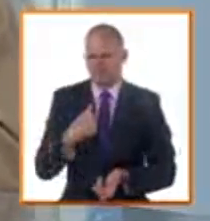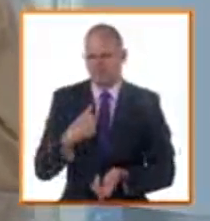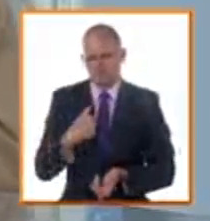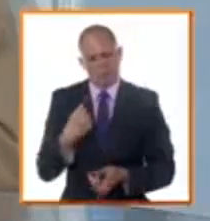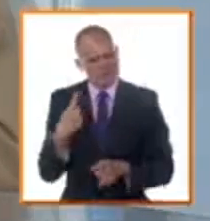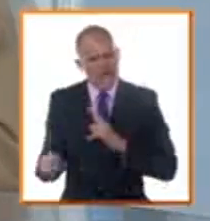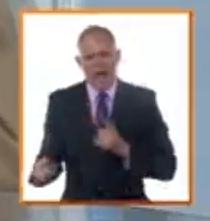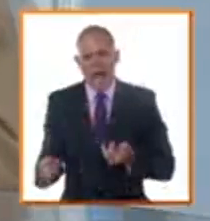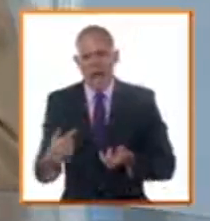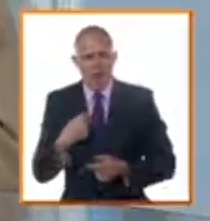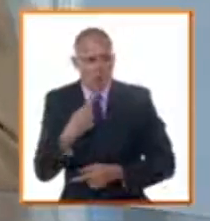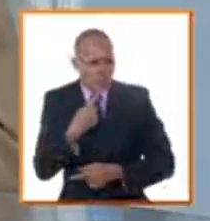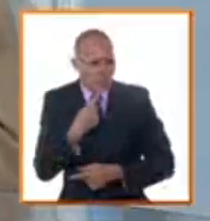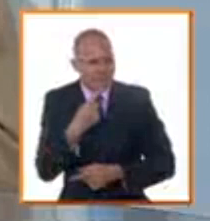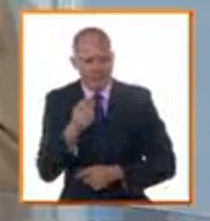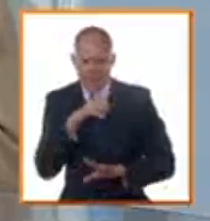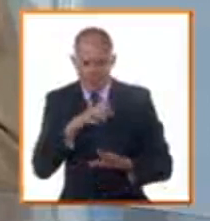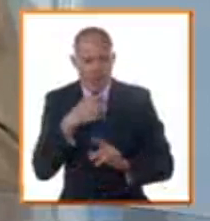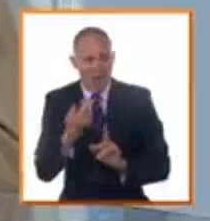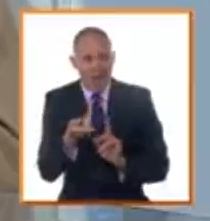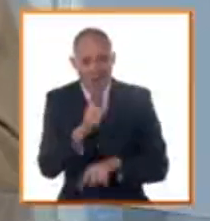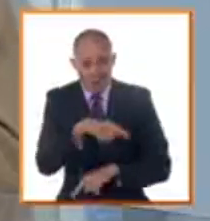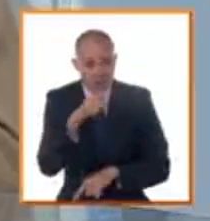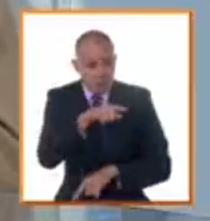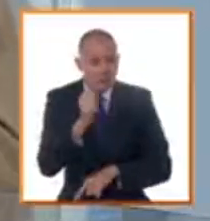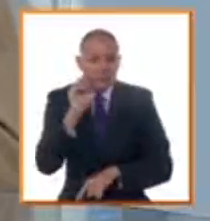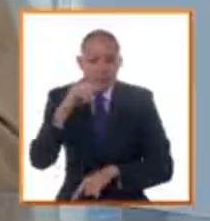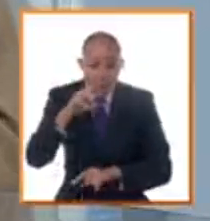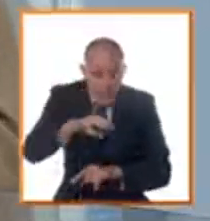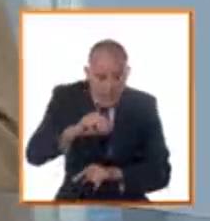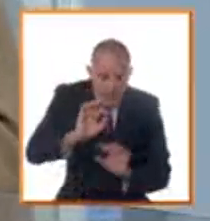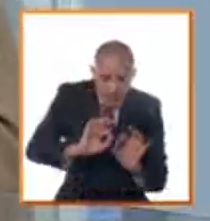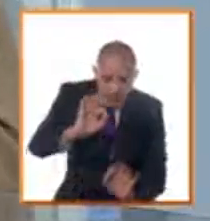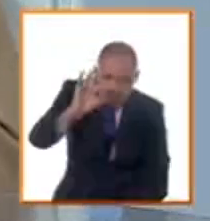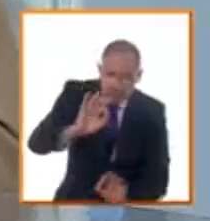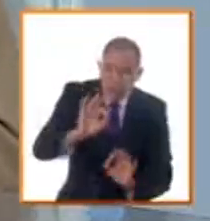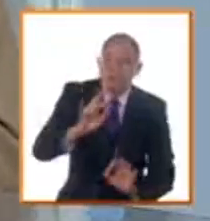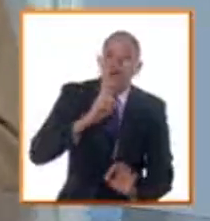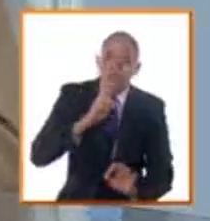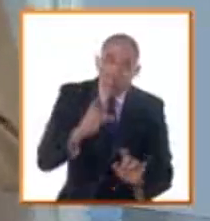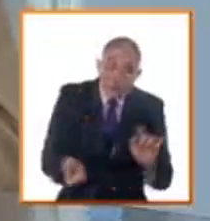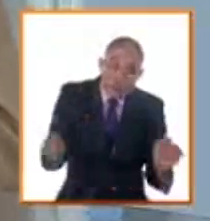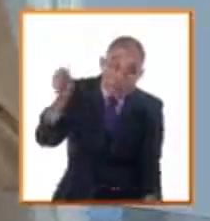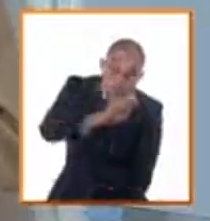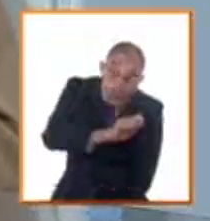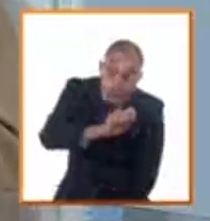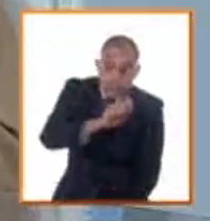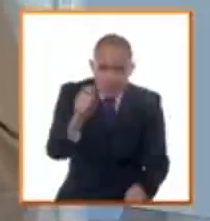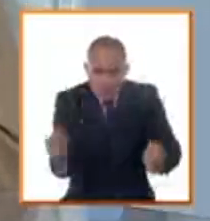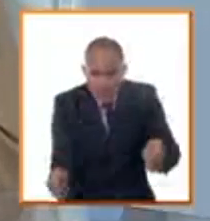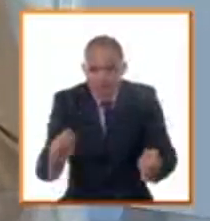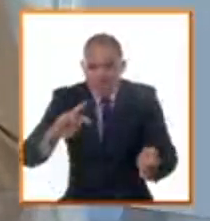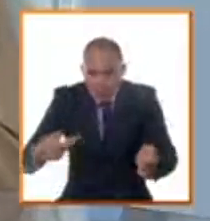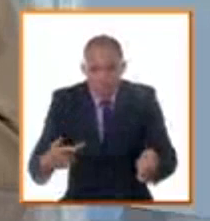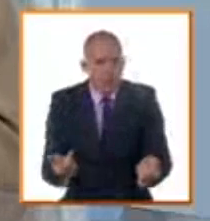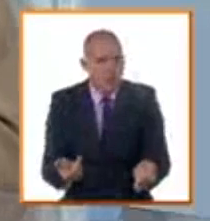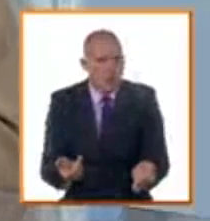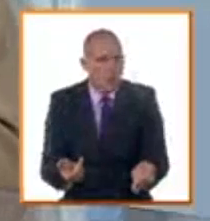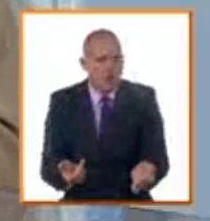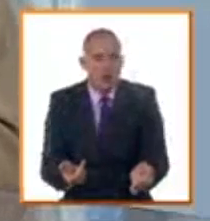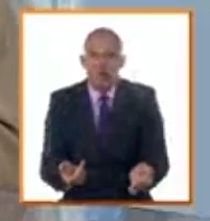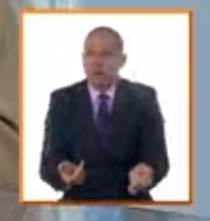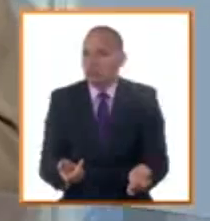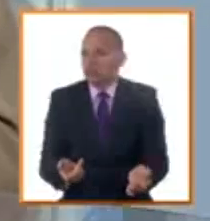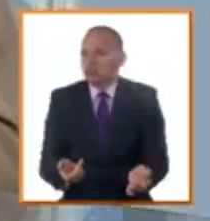vaciaron el pluviómetro, porque volvieron a caer 313 milímetros. Y en 48 horas, 360 más 300 es